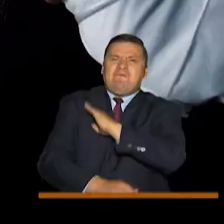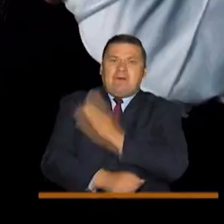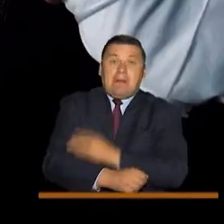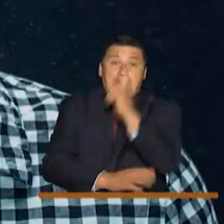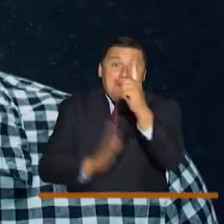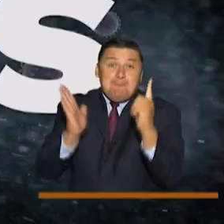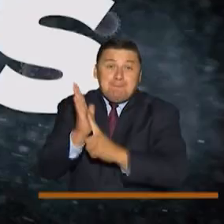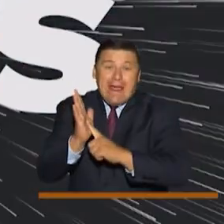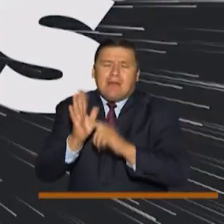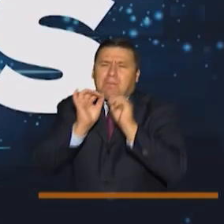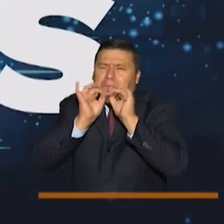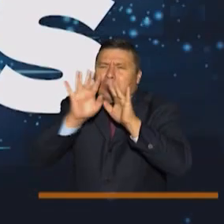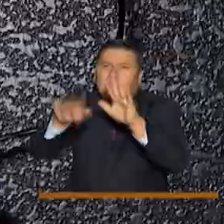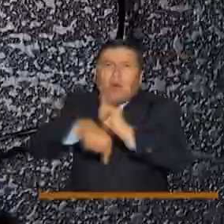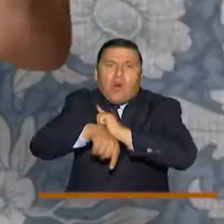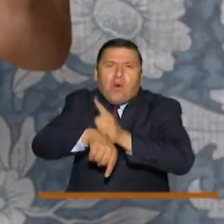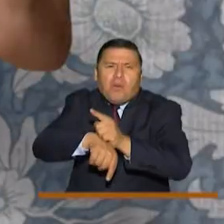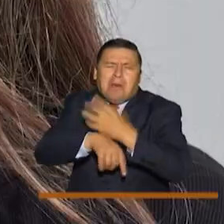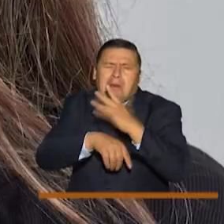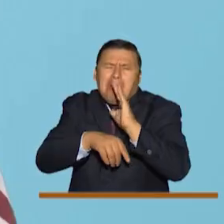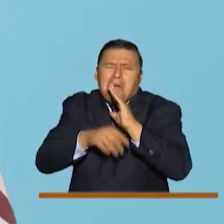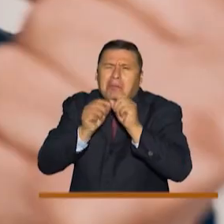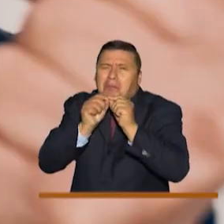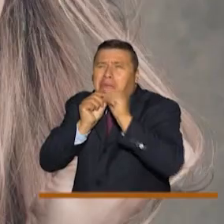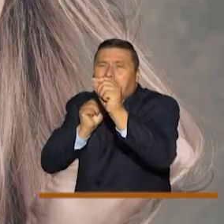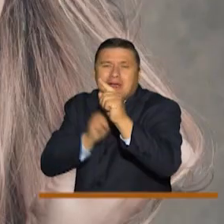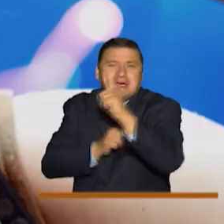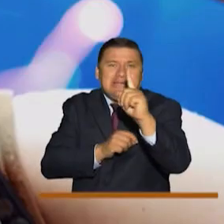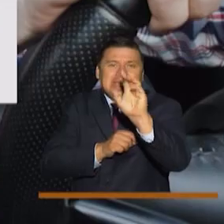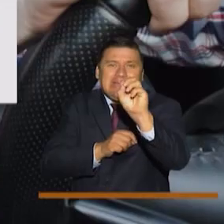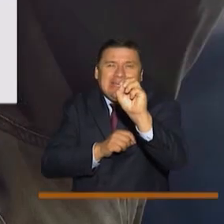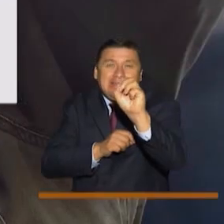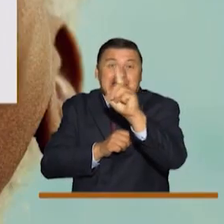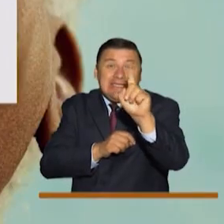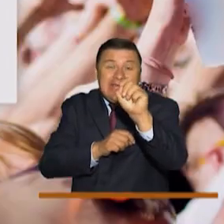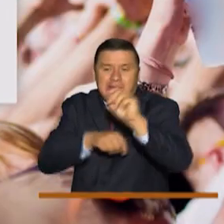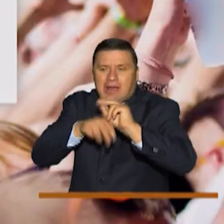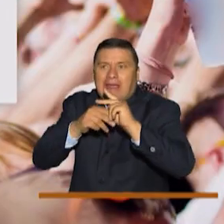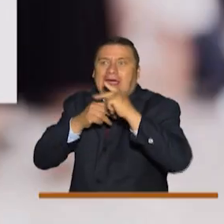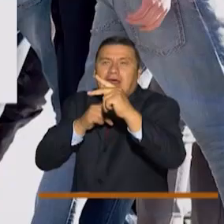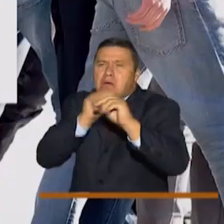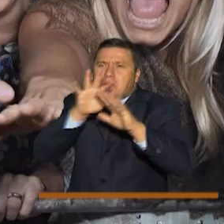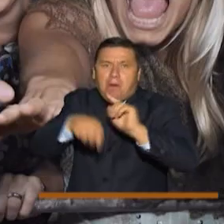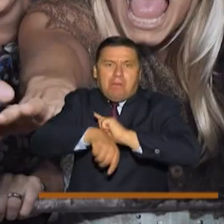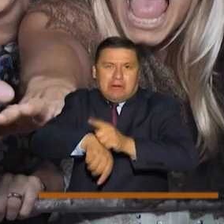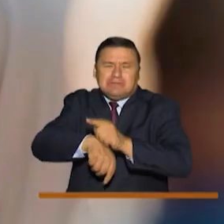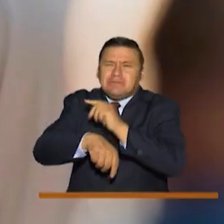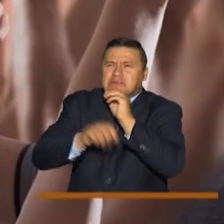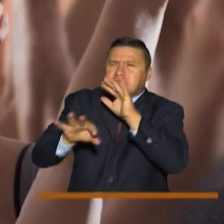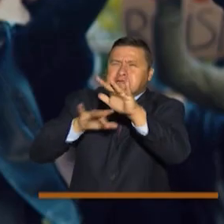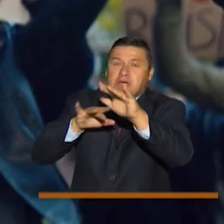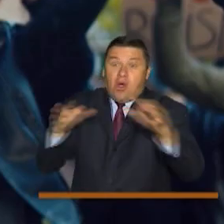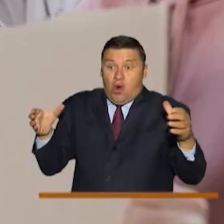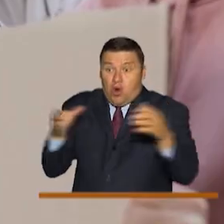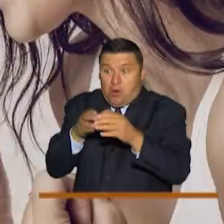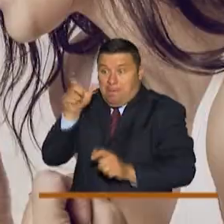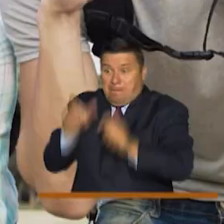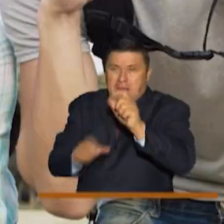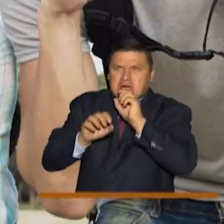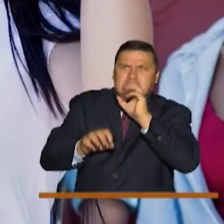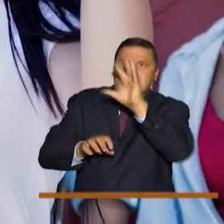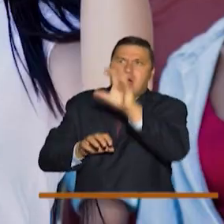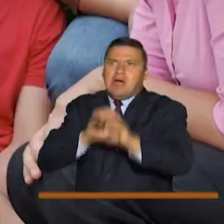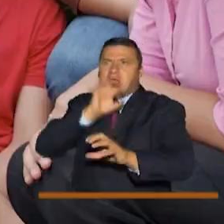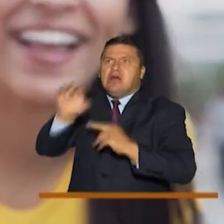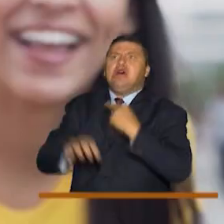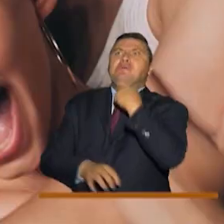Al gritar, cantar o hablar fuerte, los humanos expulsan más de 1000 gotas de saliva por minuto que viajan con una velocidad de 160 kilómetros